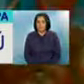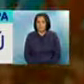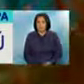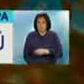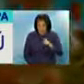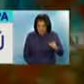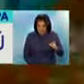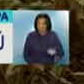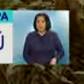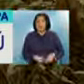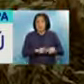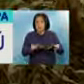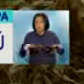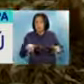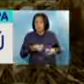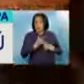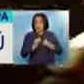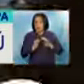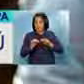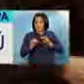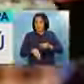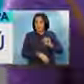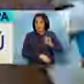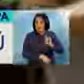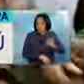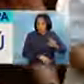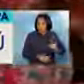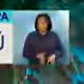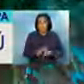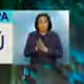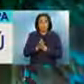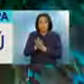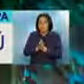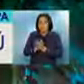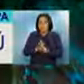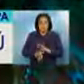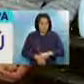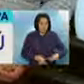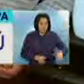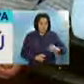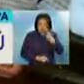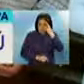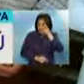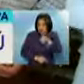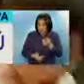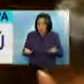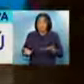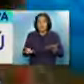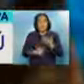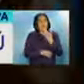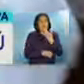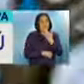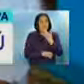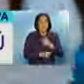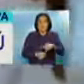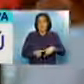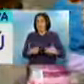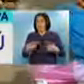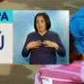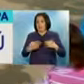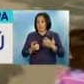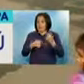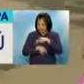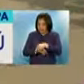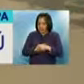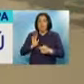Este es el acuario que ya se convirtió en el favorito de los más pequeños de casa. Si usted estaba pensando a dónde llevar a su hijo en estas vacaciones,